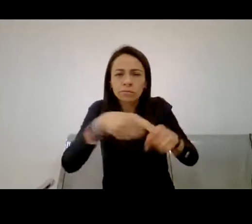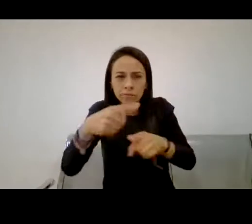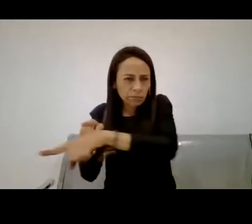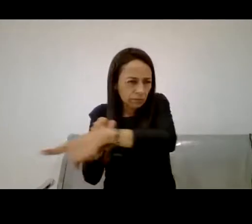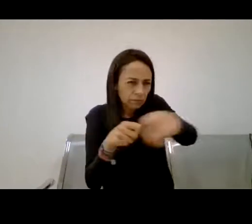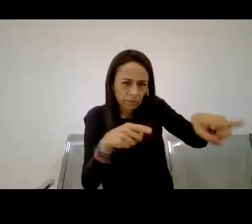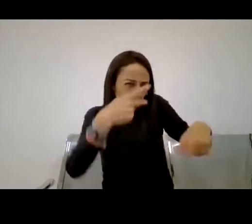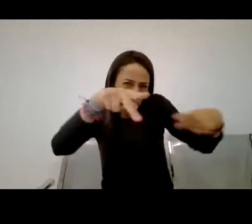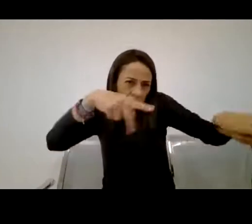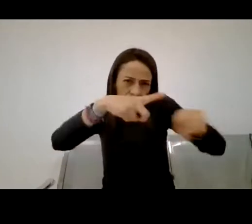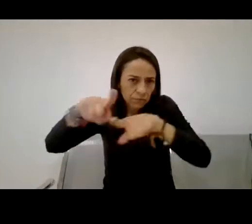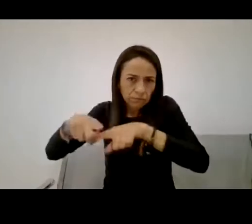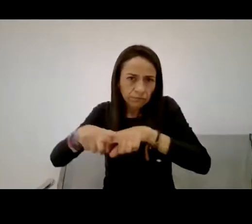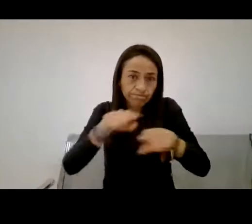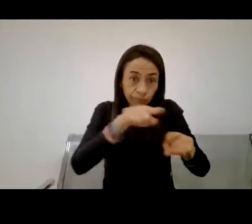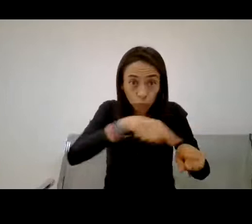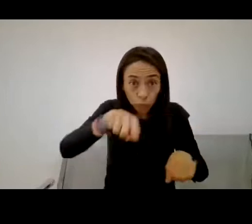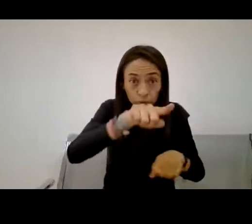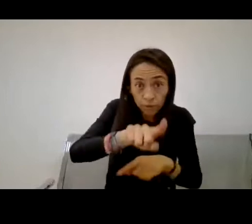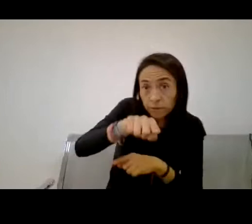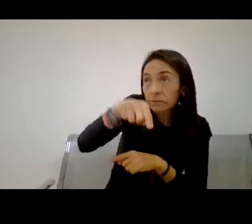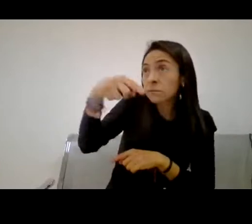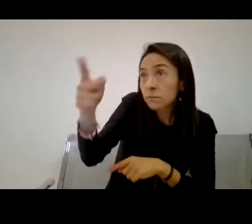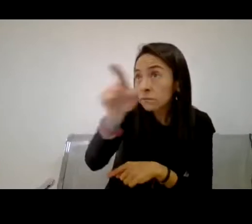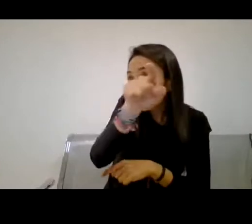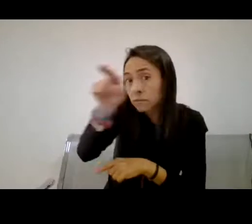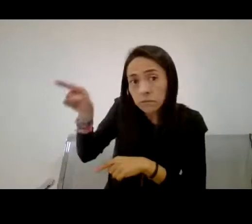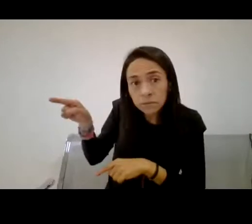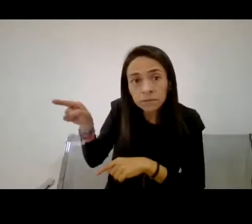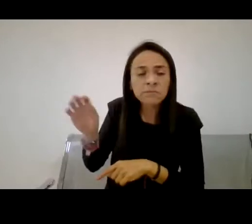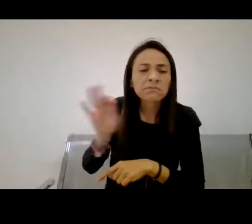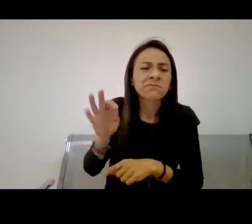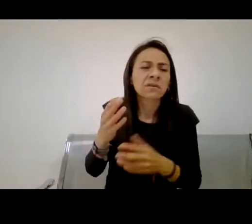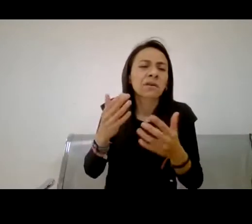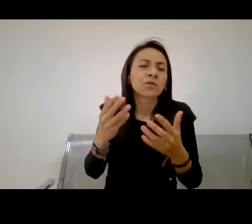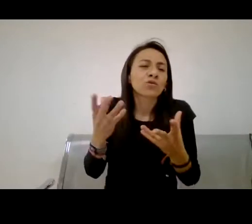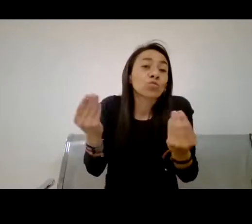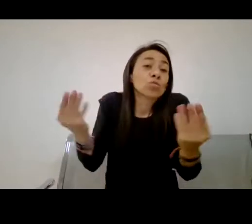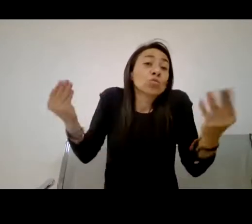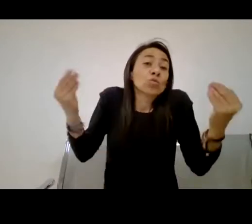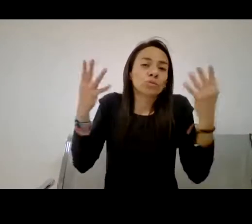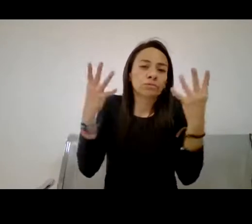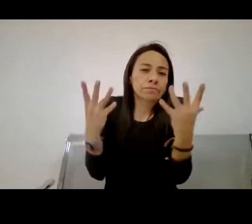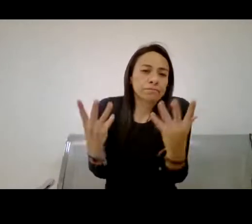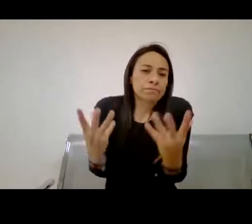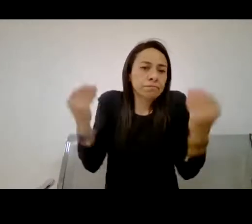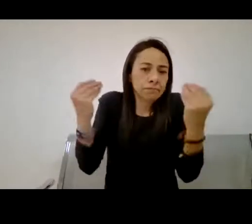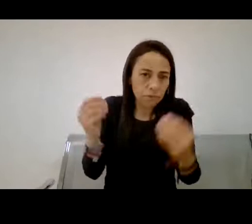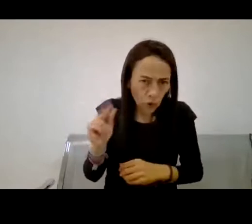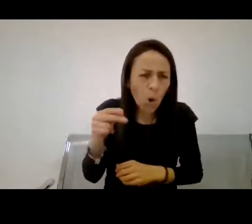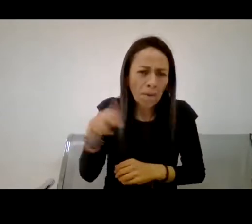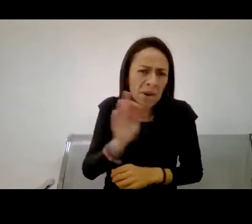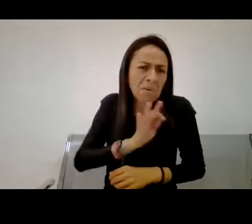podamos ver, si no son miles y miles, pero a veces también incluso eso es posible, podamos